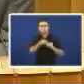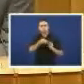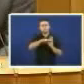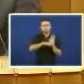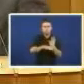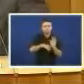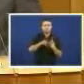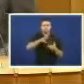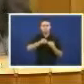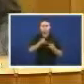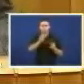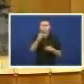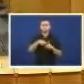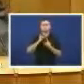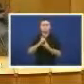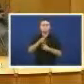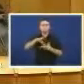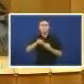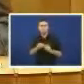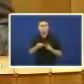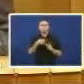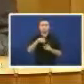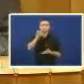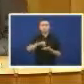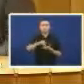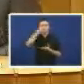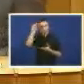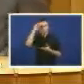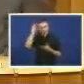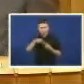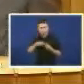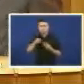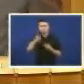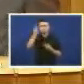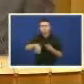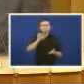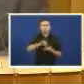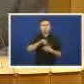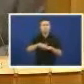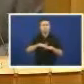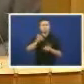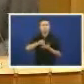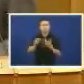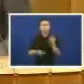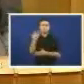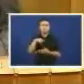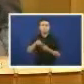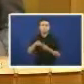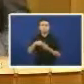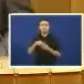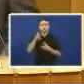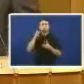como o transporte adaptado a adaptación de centros de Alzheimer a creación da rede pública de centros de día o aumento das prazas residenciais